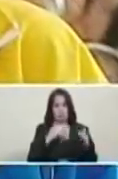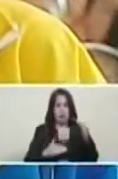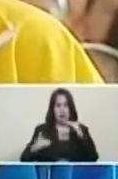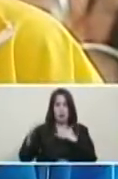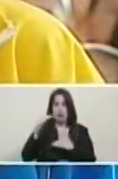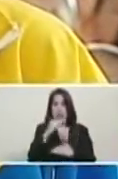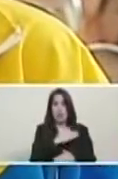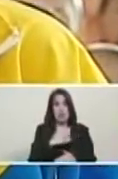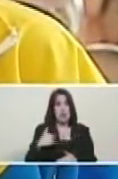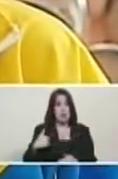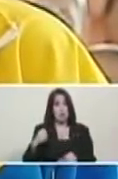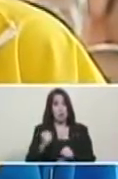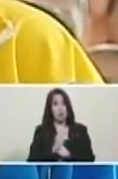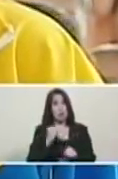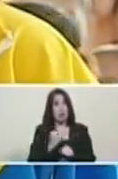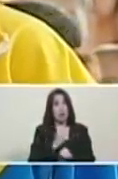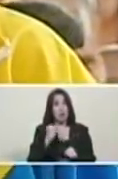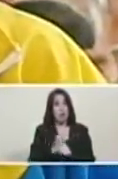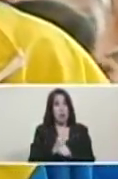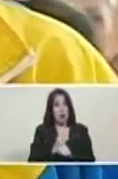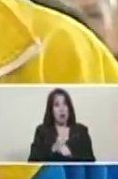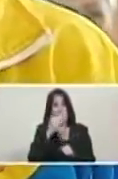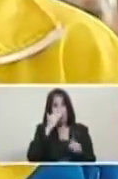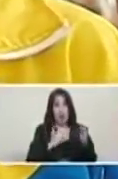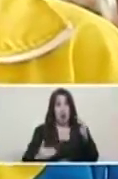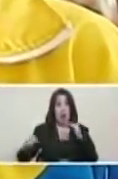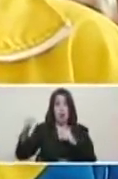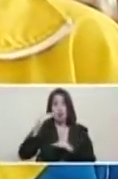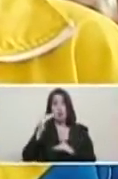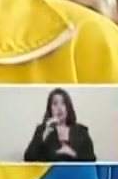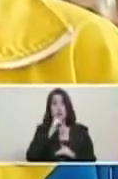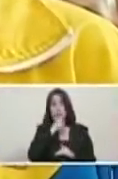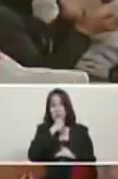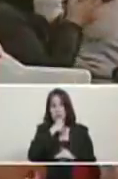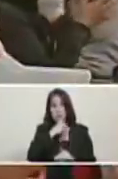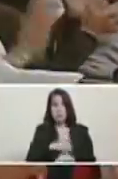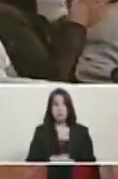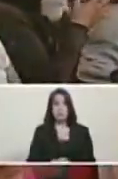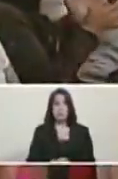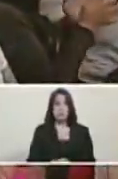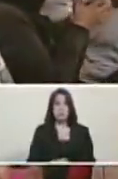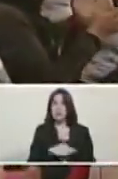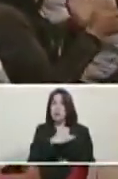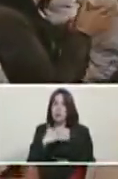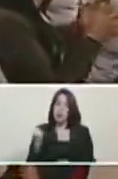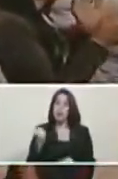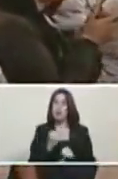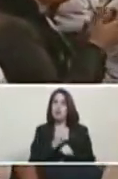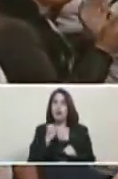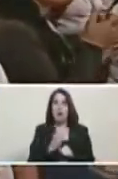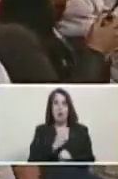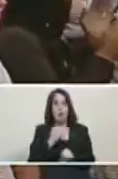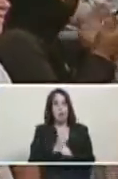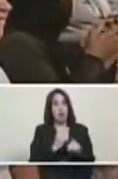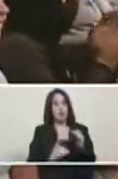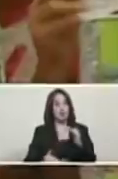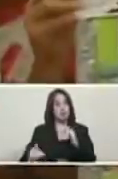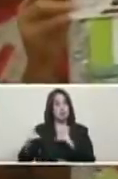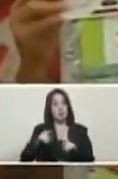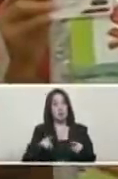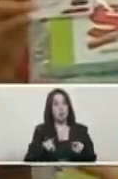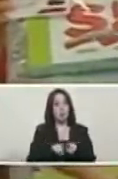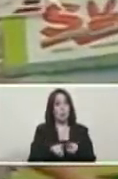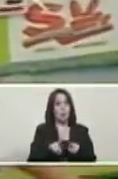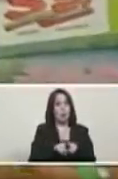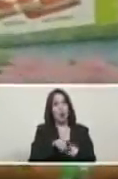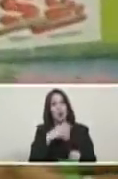queremos chamba para el adulto mayor. Los adultos mayores queremos chamba también, porque es